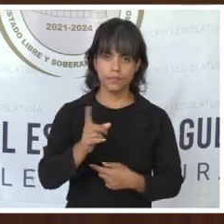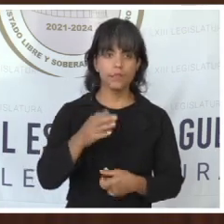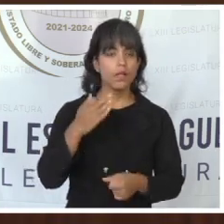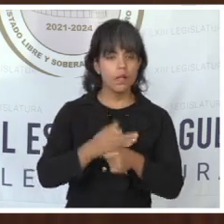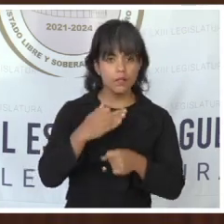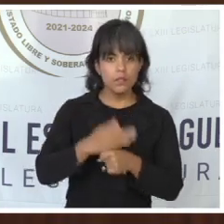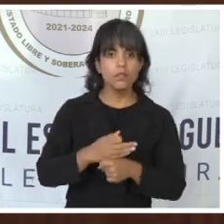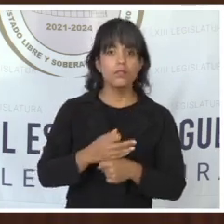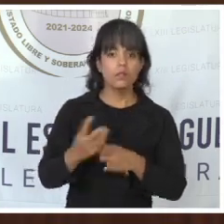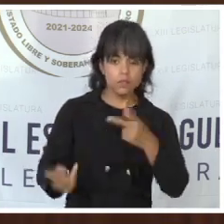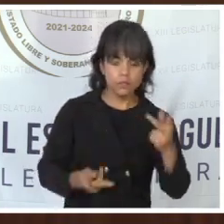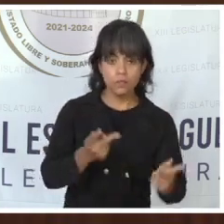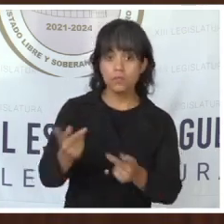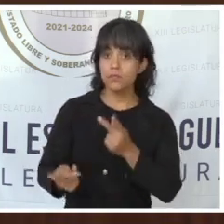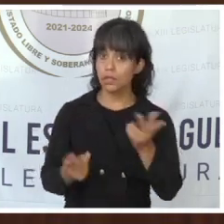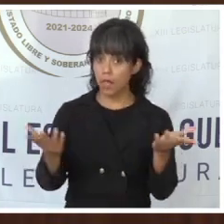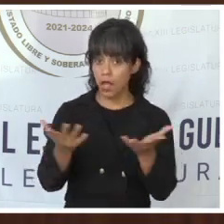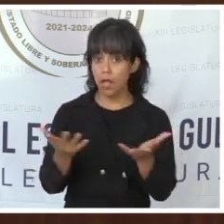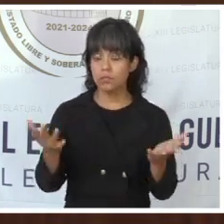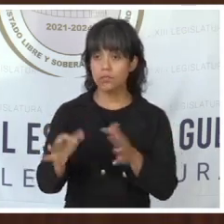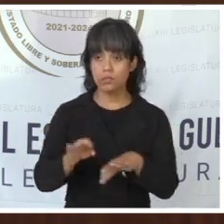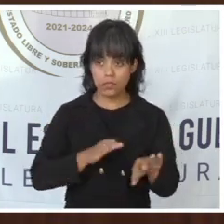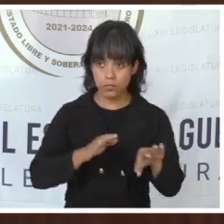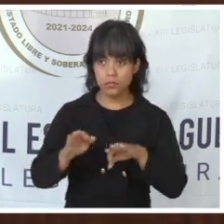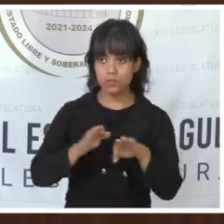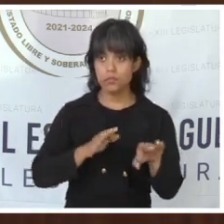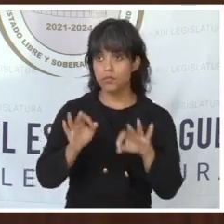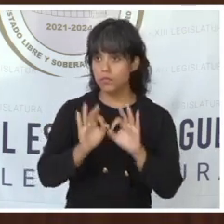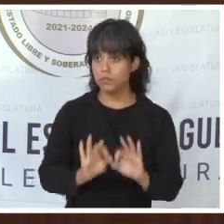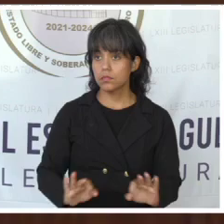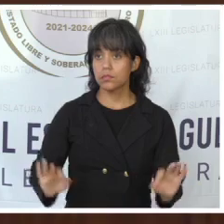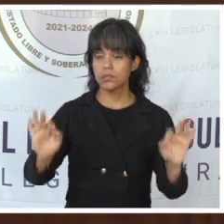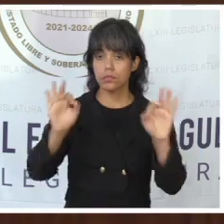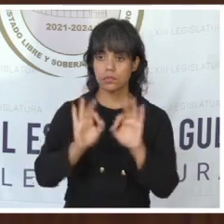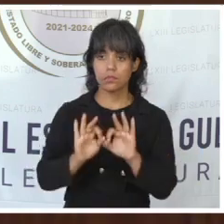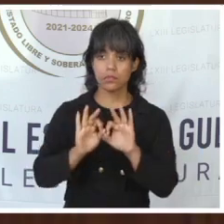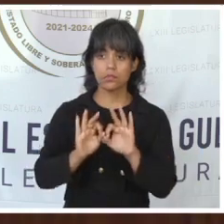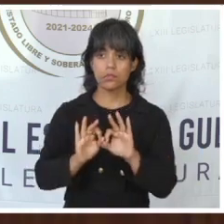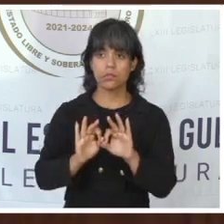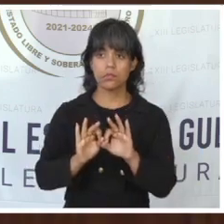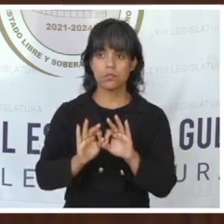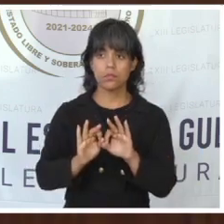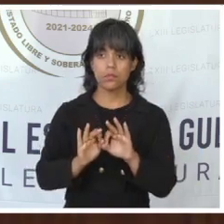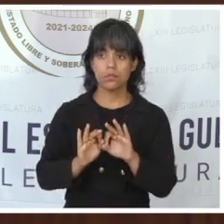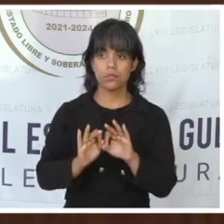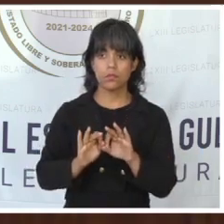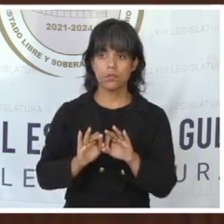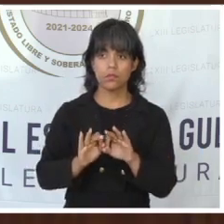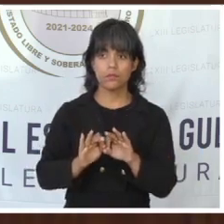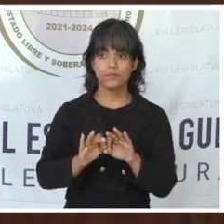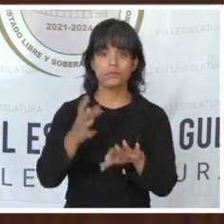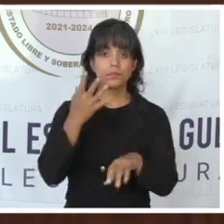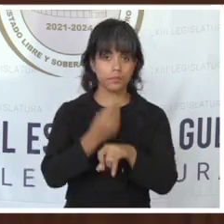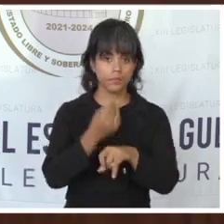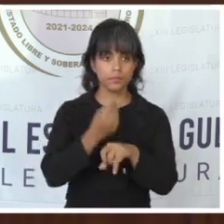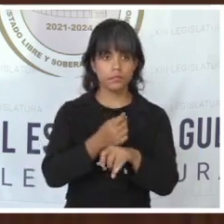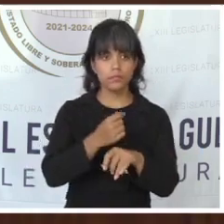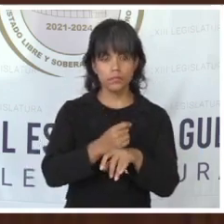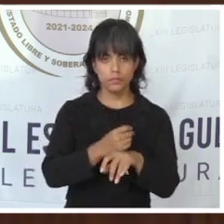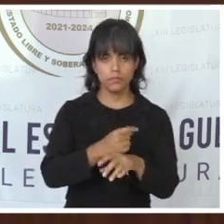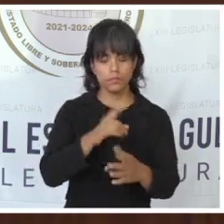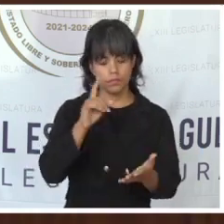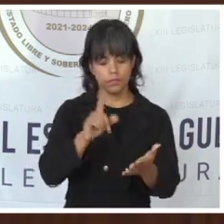recordar una pequeña oración de la reforma en materia electoral que fue fundamental